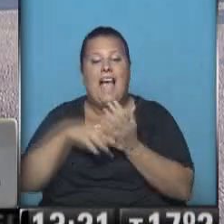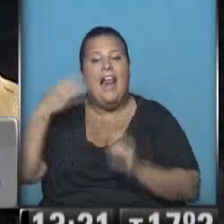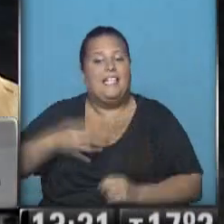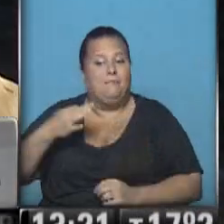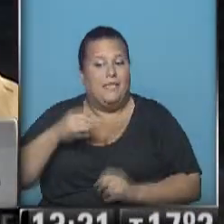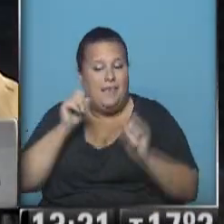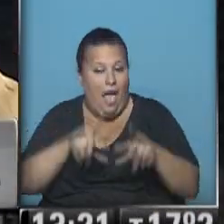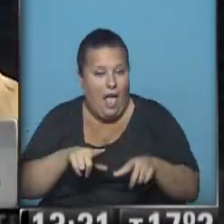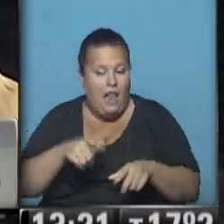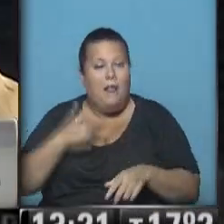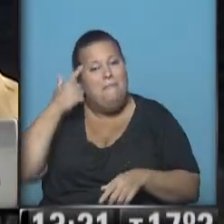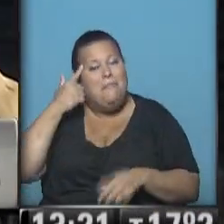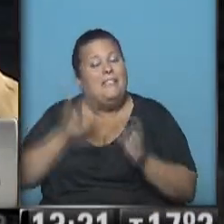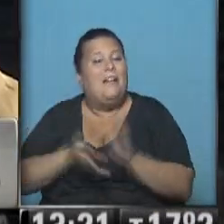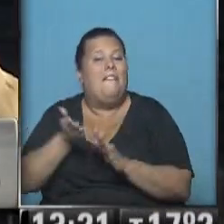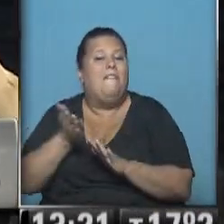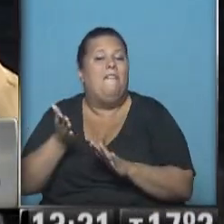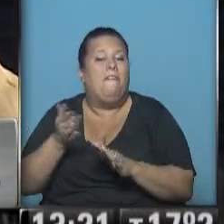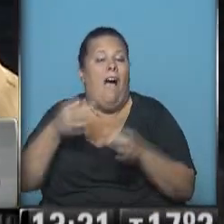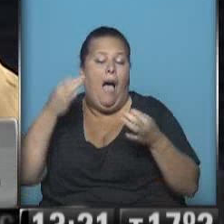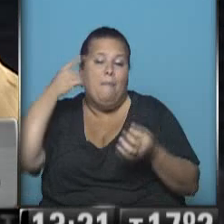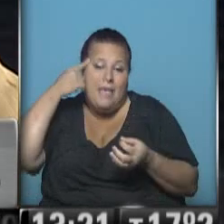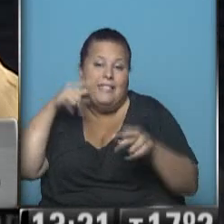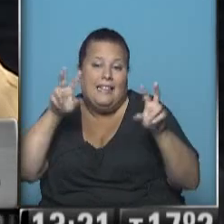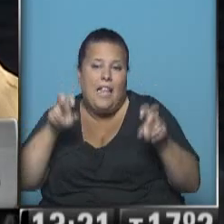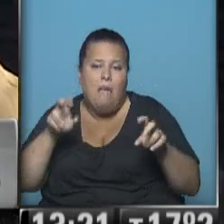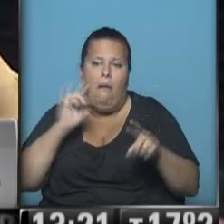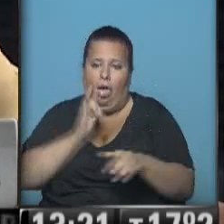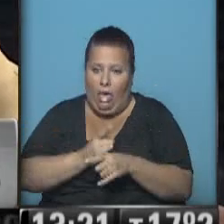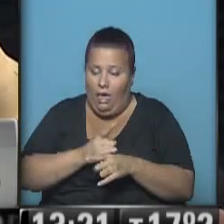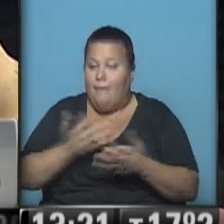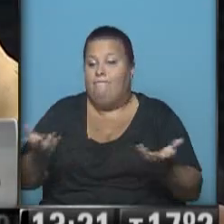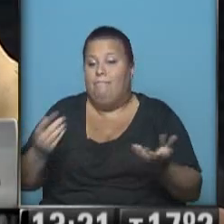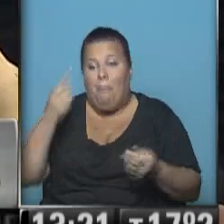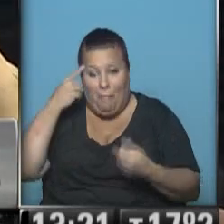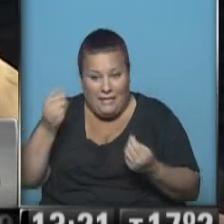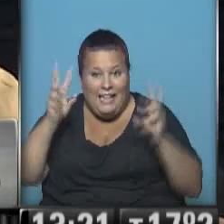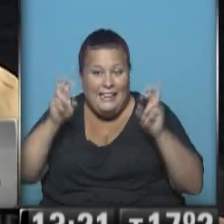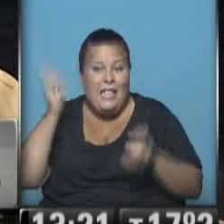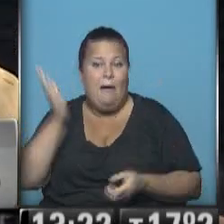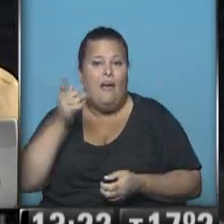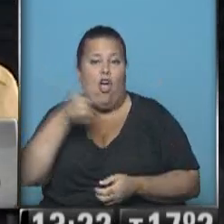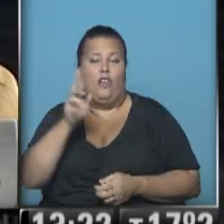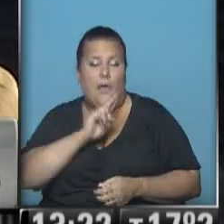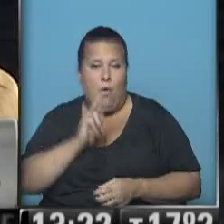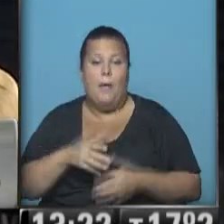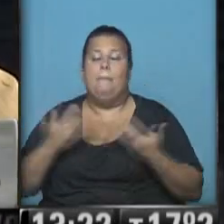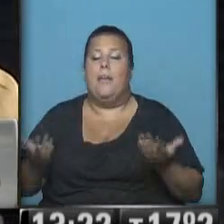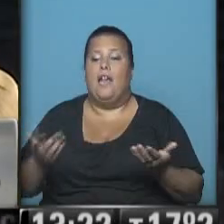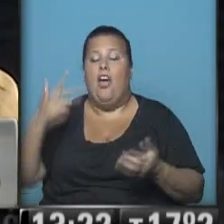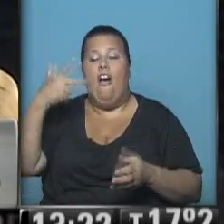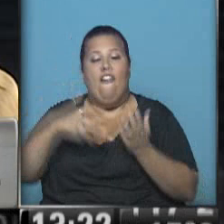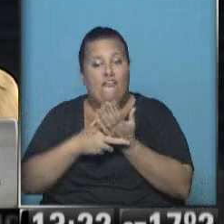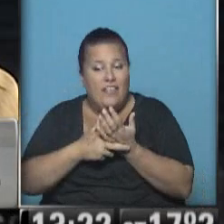especializada iba a a considerarse eso pero bueno a considerarse el tema de la violencia de género Pero bueno la